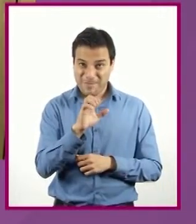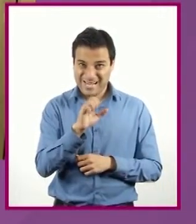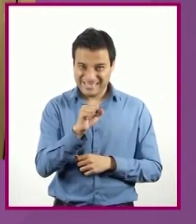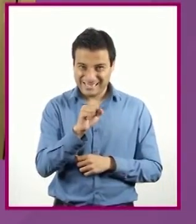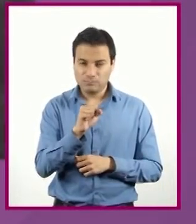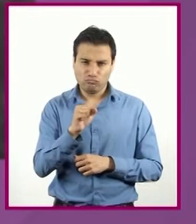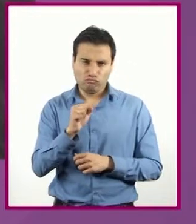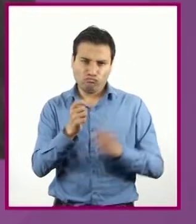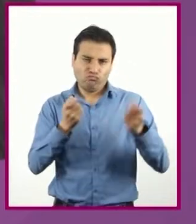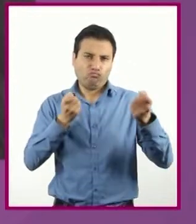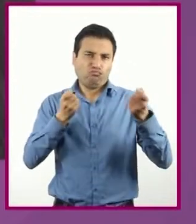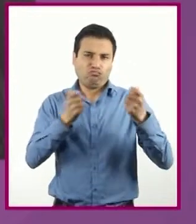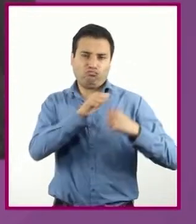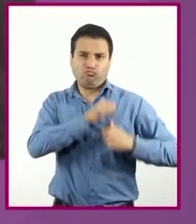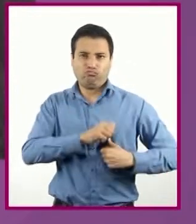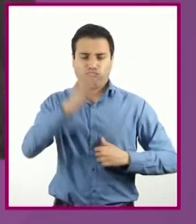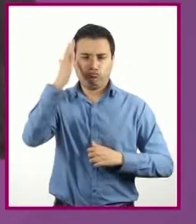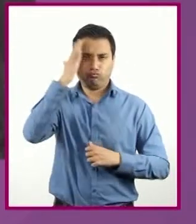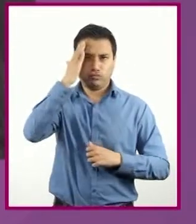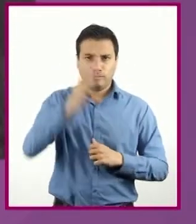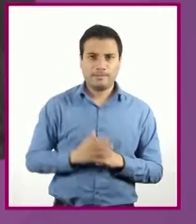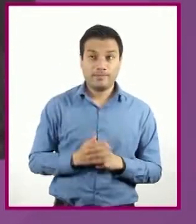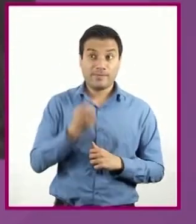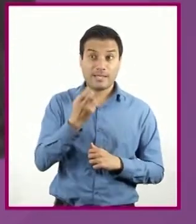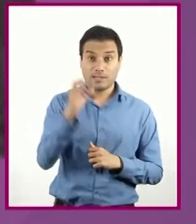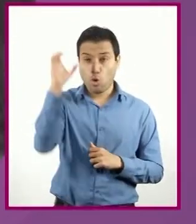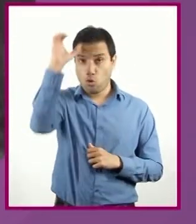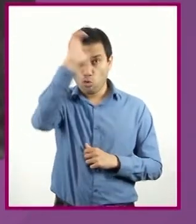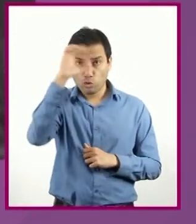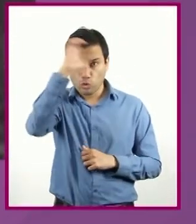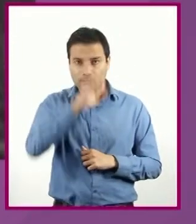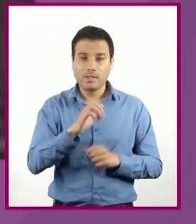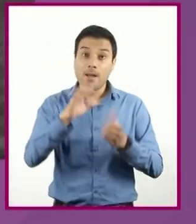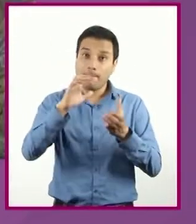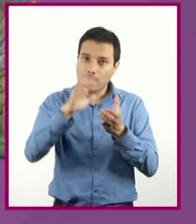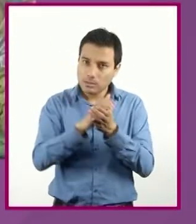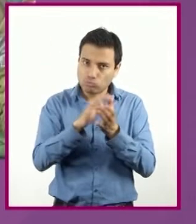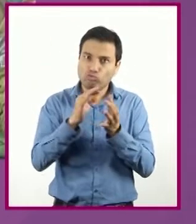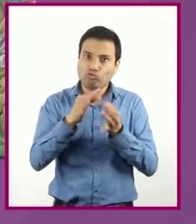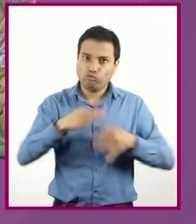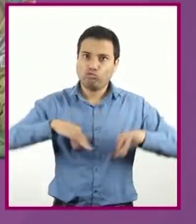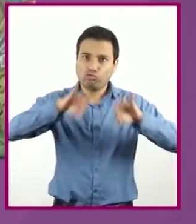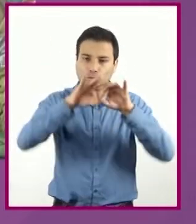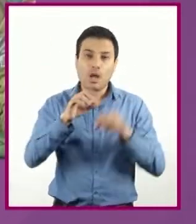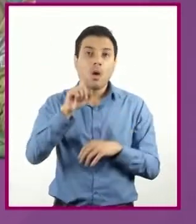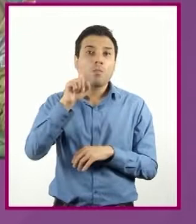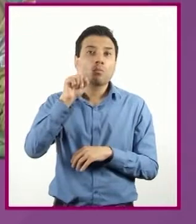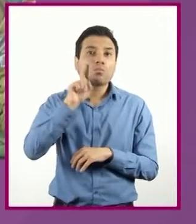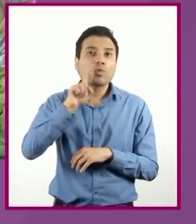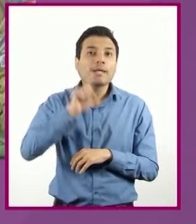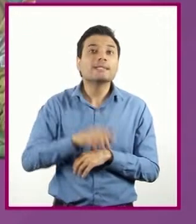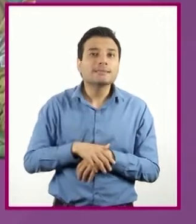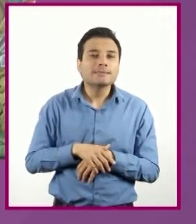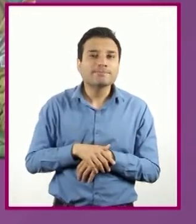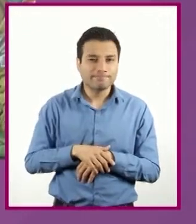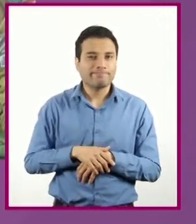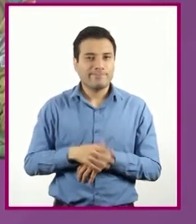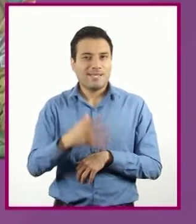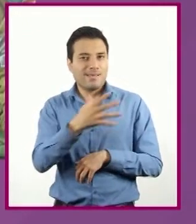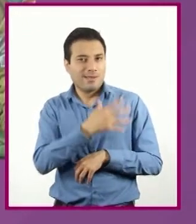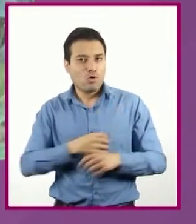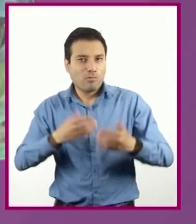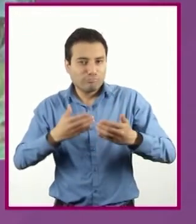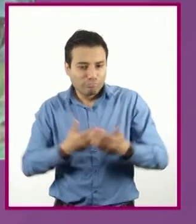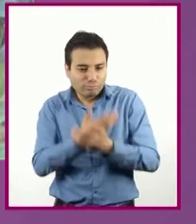sociedad. En esta cultura, el matrimonio era importante. Las mujeres preservaban el linaje,